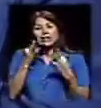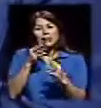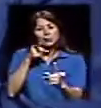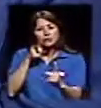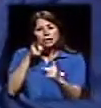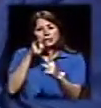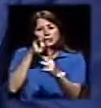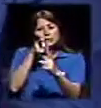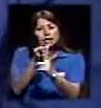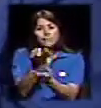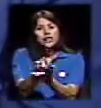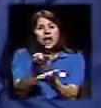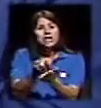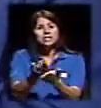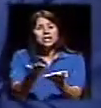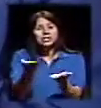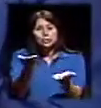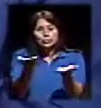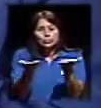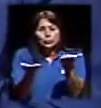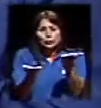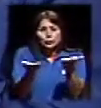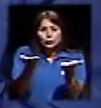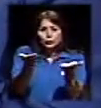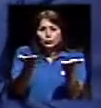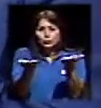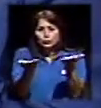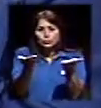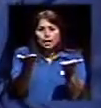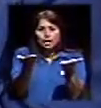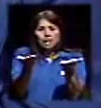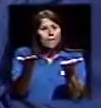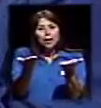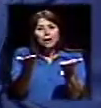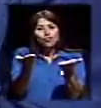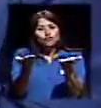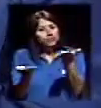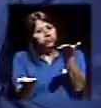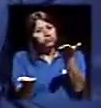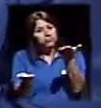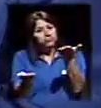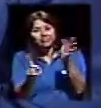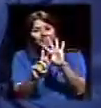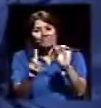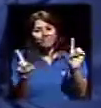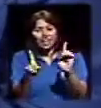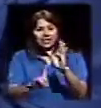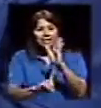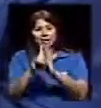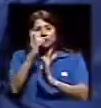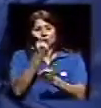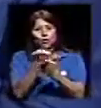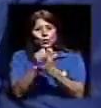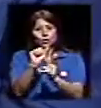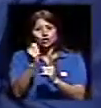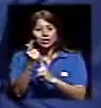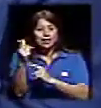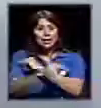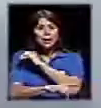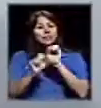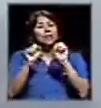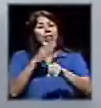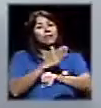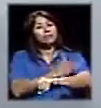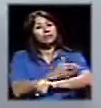nuestras finanzas para no afectar de manera negativa el desarrollo económico y social del país. Claro,